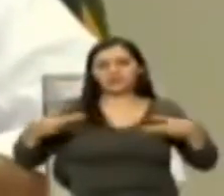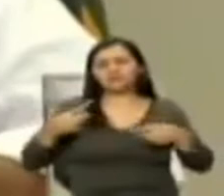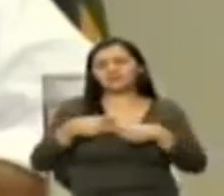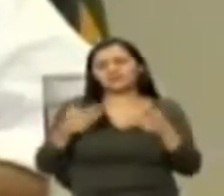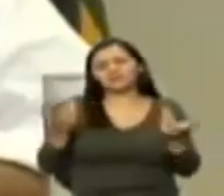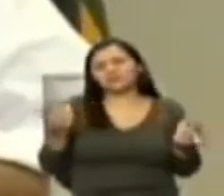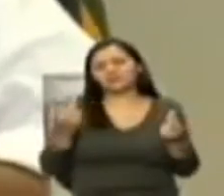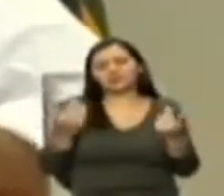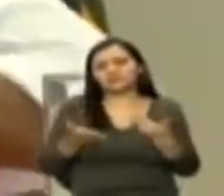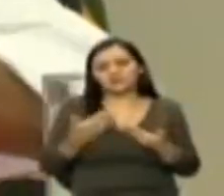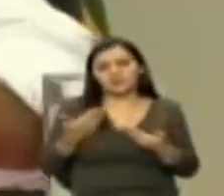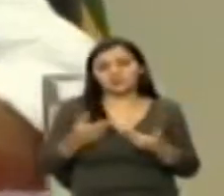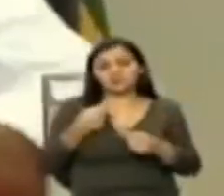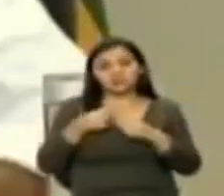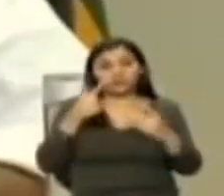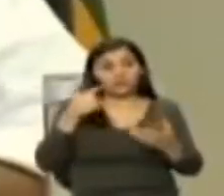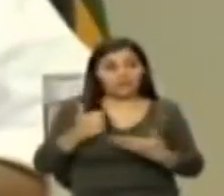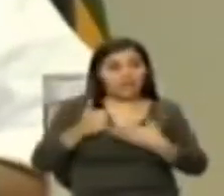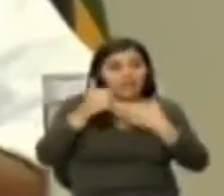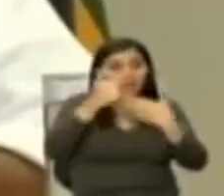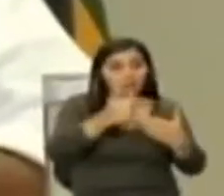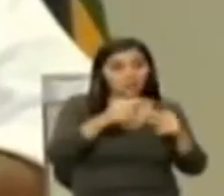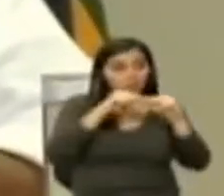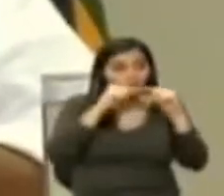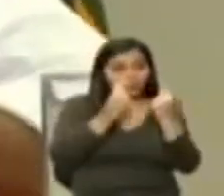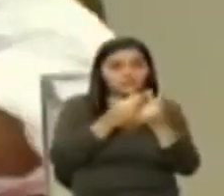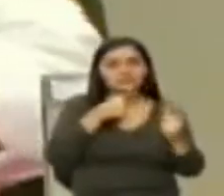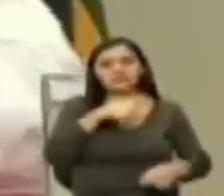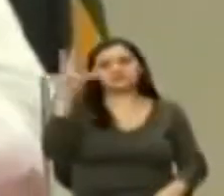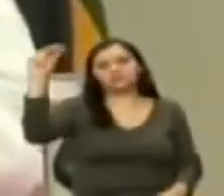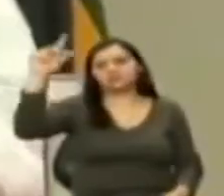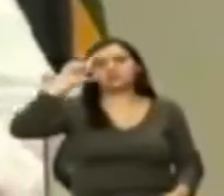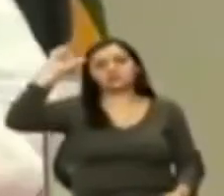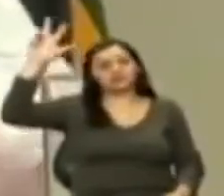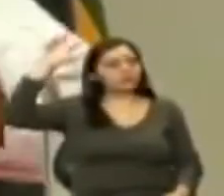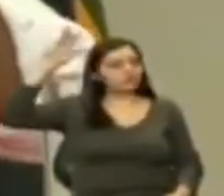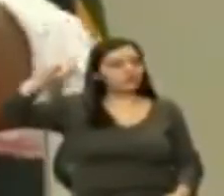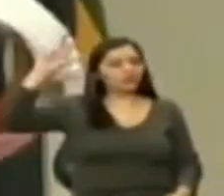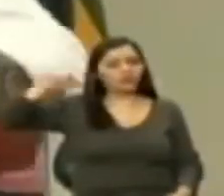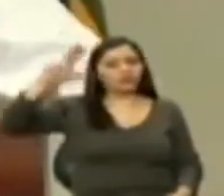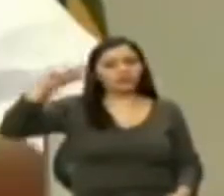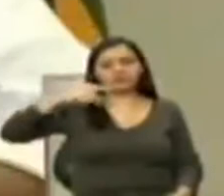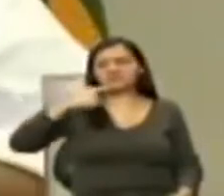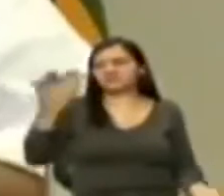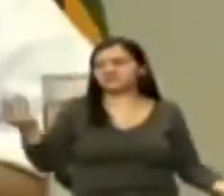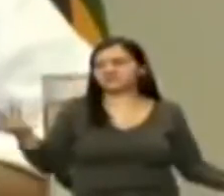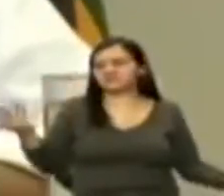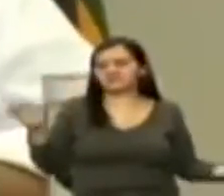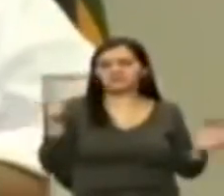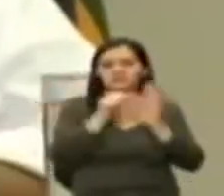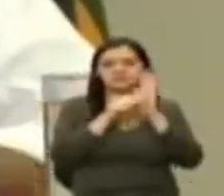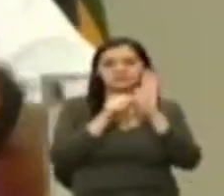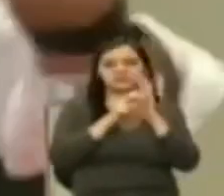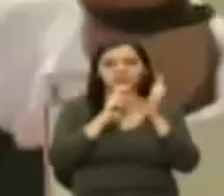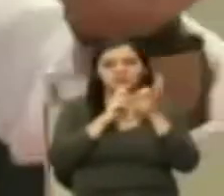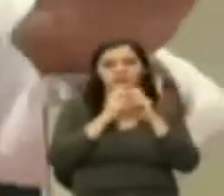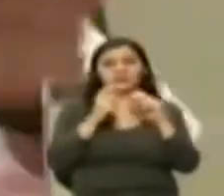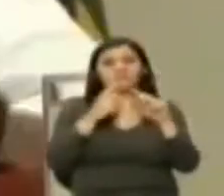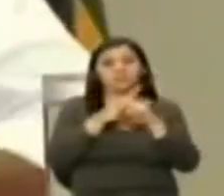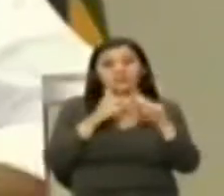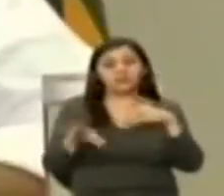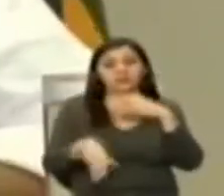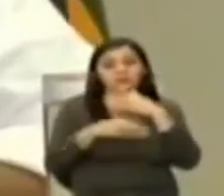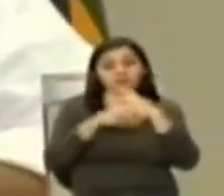tan sencillo. Se quiere ayudar a ciertos grupos humanos y hay dirigentes que, por hacer politiquería, nos quieren boicotear todo el trabajo. Pero además nos